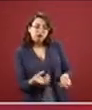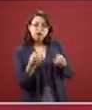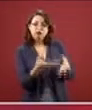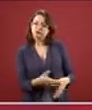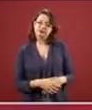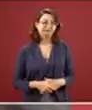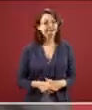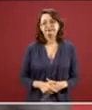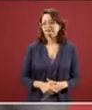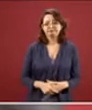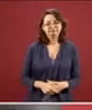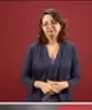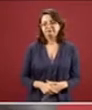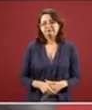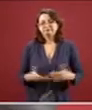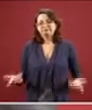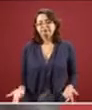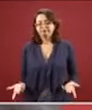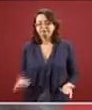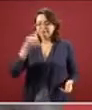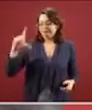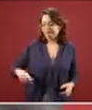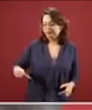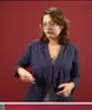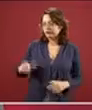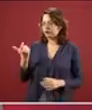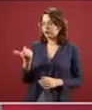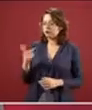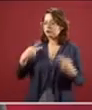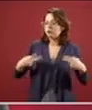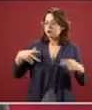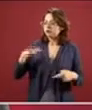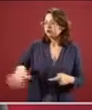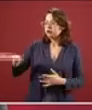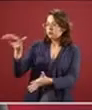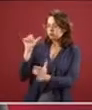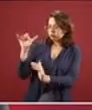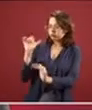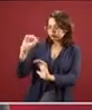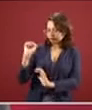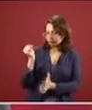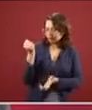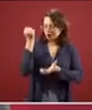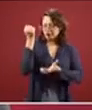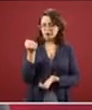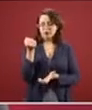Si nosotros somos administradores de los dineros del pueblo y tenemos que cuidar el